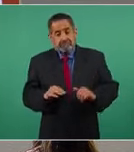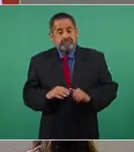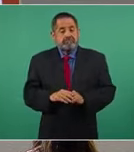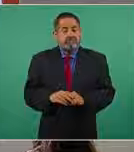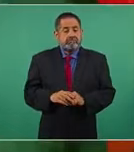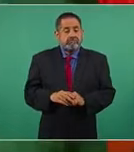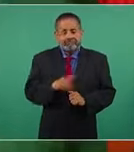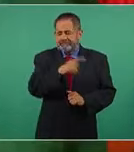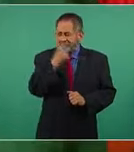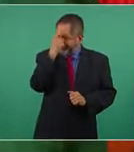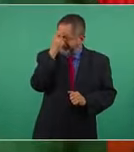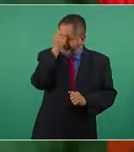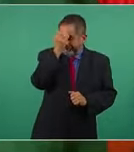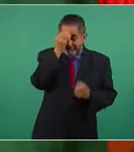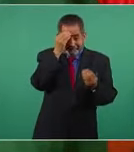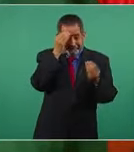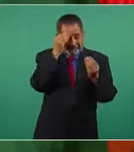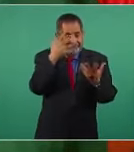fíjense la mentalidad.